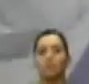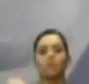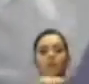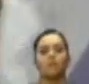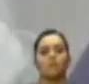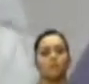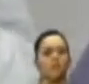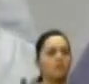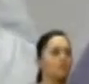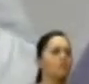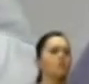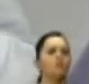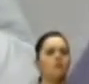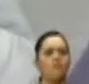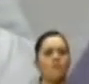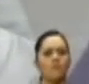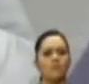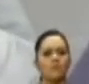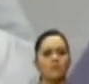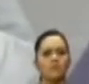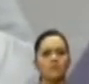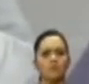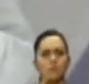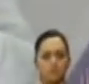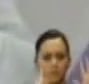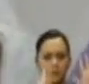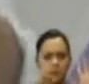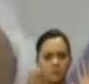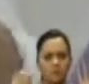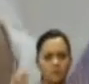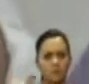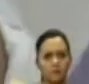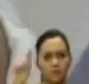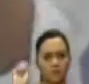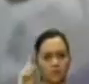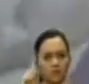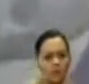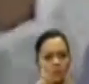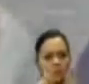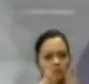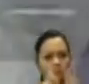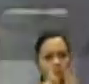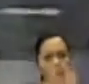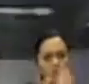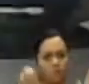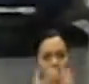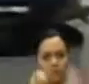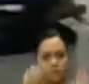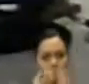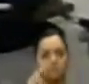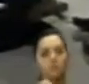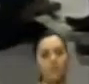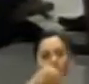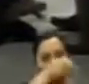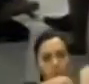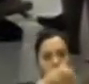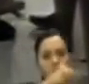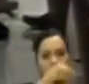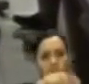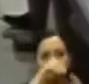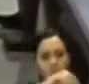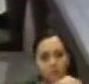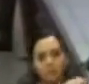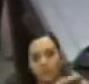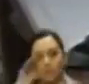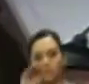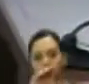ya tantos rumores que ni me acuerdo cuál fue. Nos bajaron 600 millones de los depósitos, ni lo sentimos, porque teníamos buenas reservas. Además, tenemos